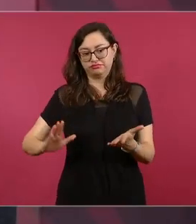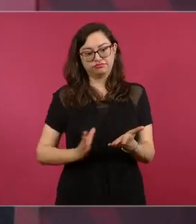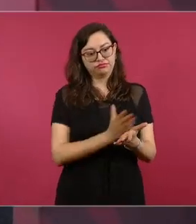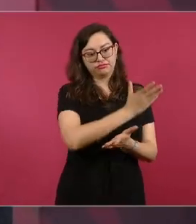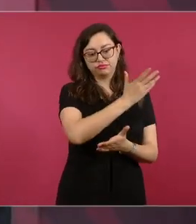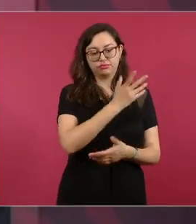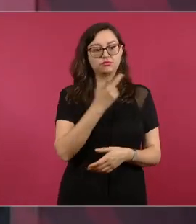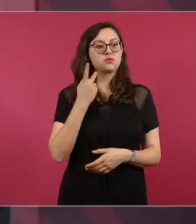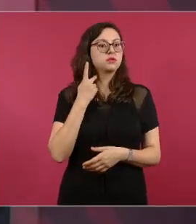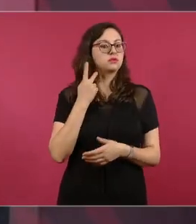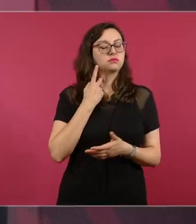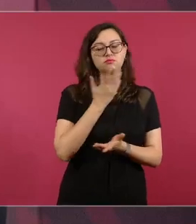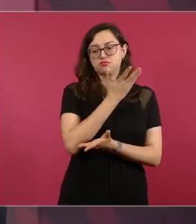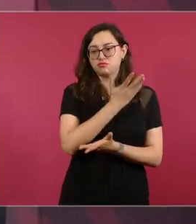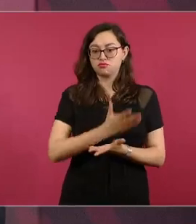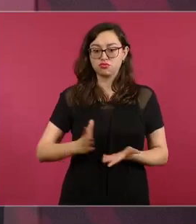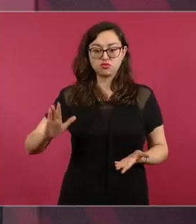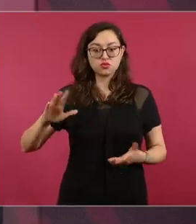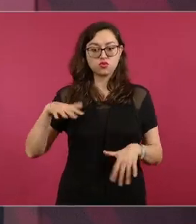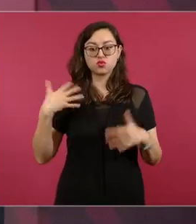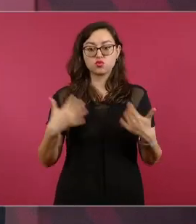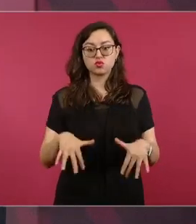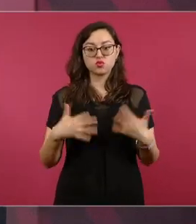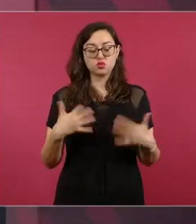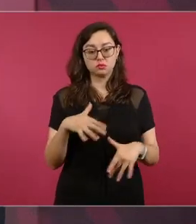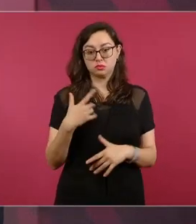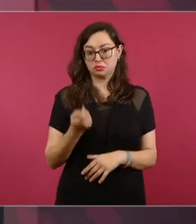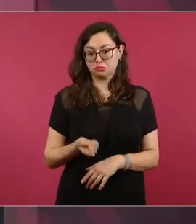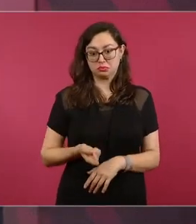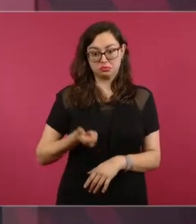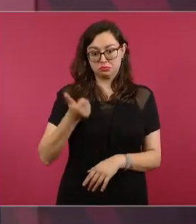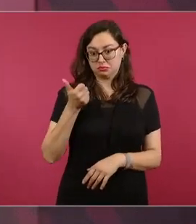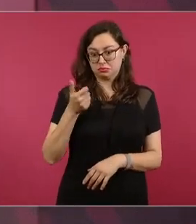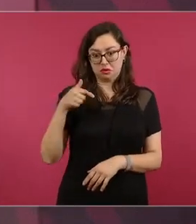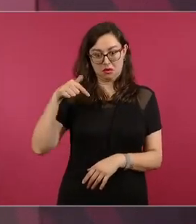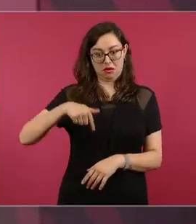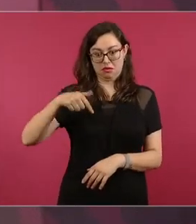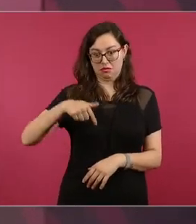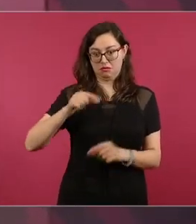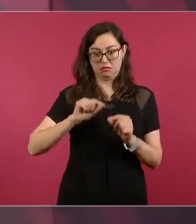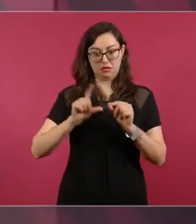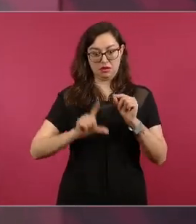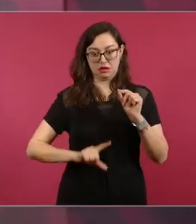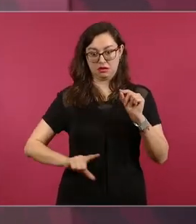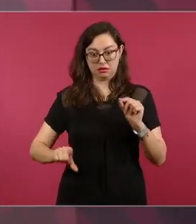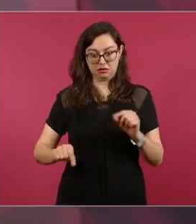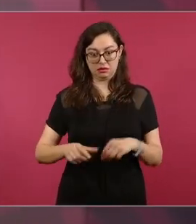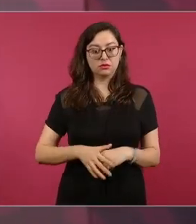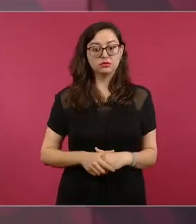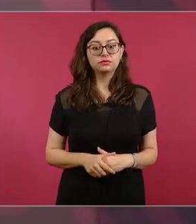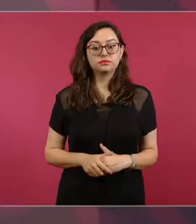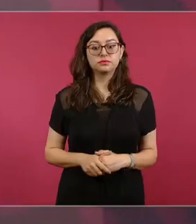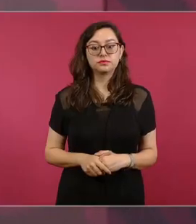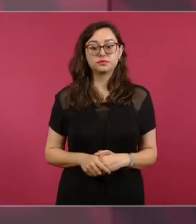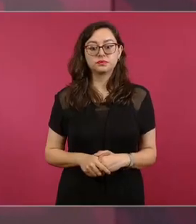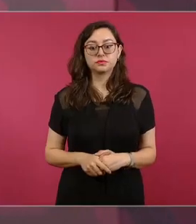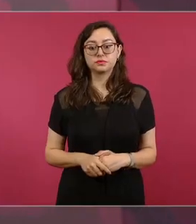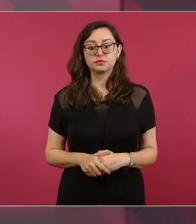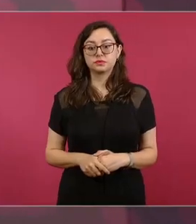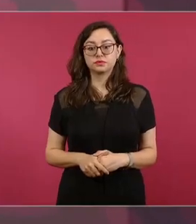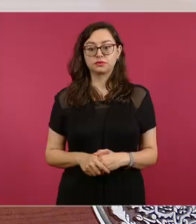público. Eso es único en el mundo. Y desde luego